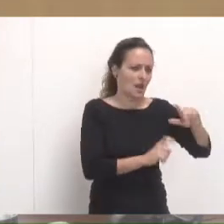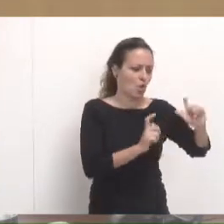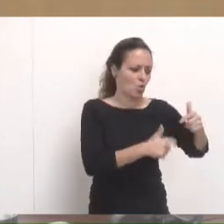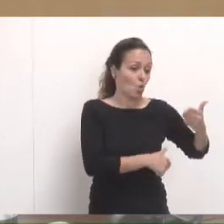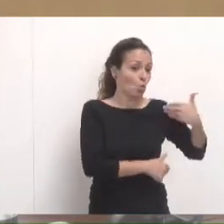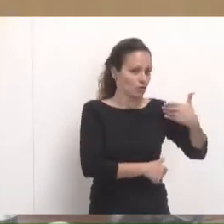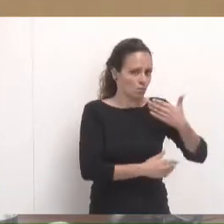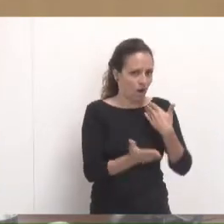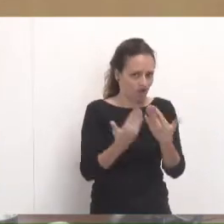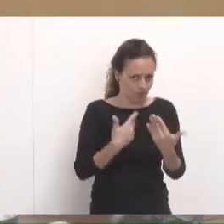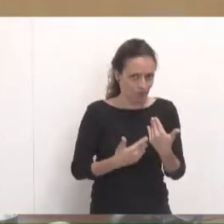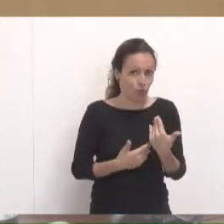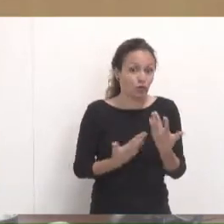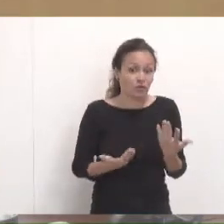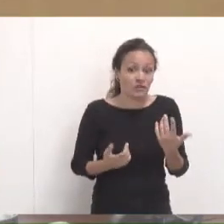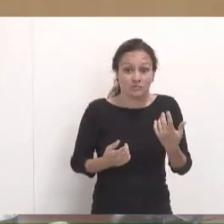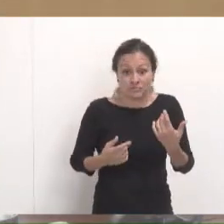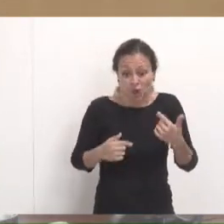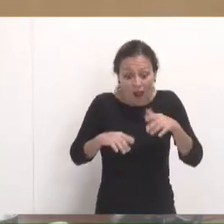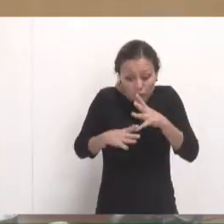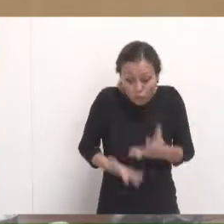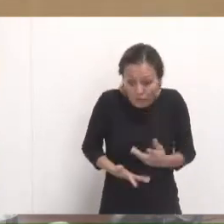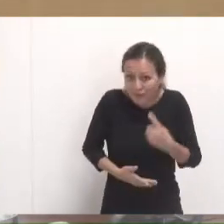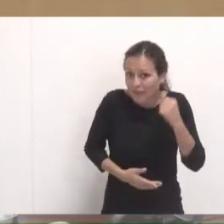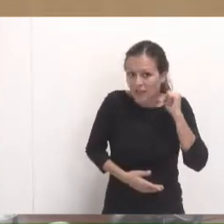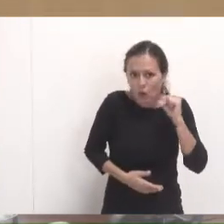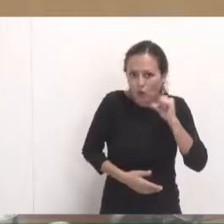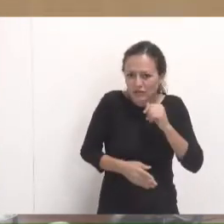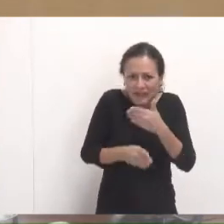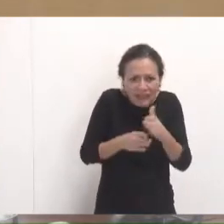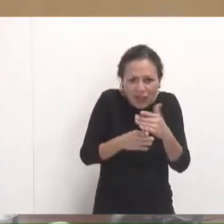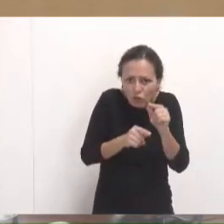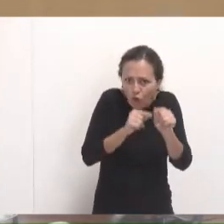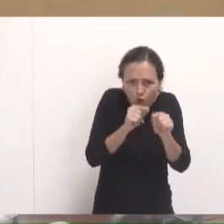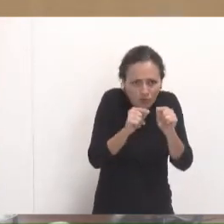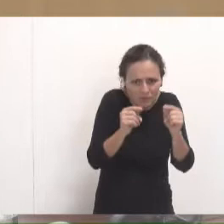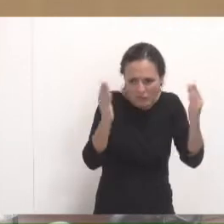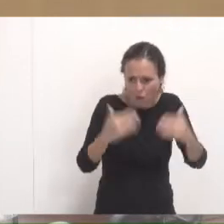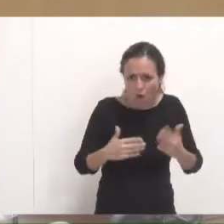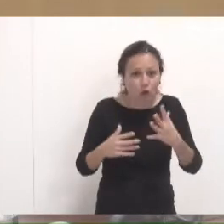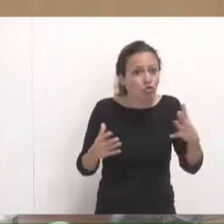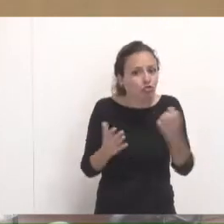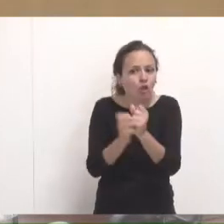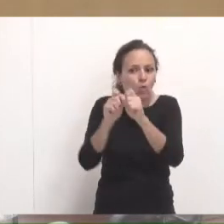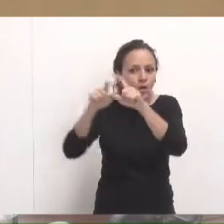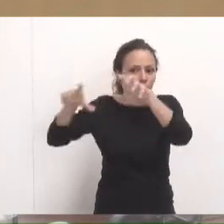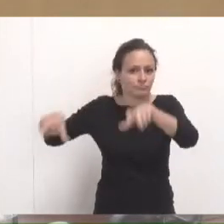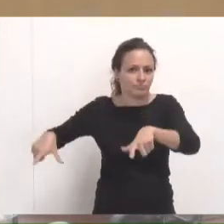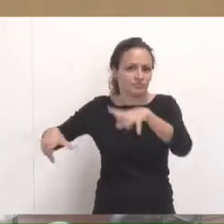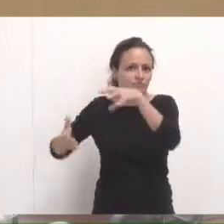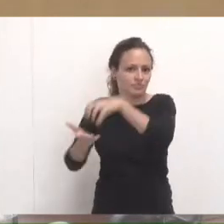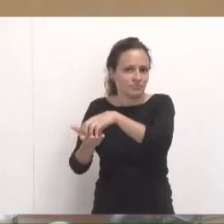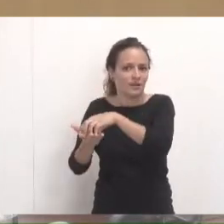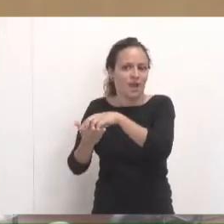que a día de hoy en Tacoronte ya no existen restos contaminados, todos están en el complejo ambiental y están siendo tratados,